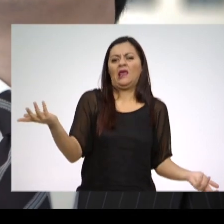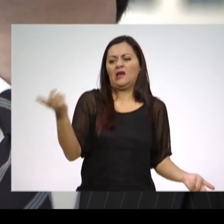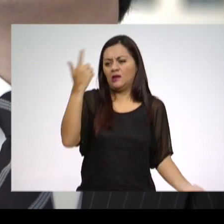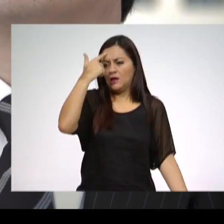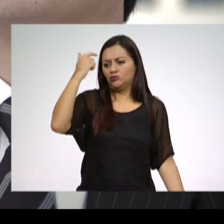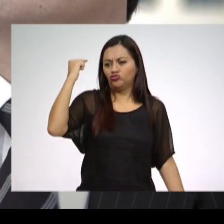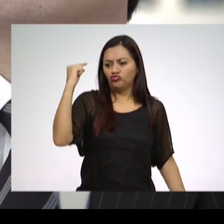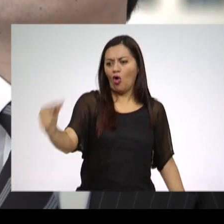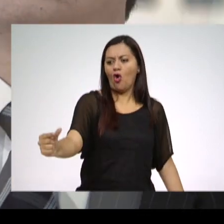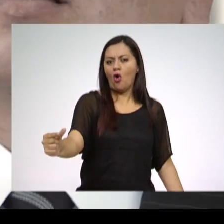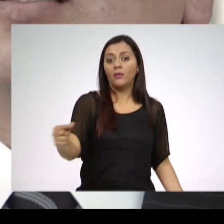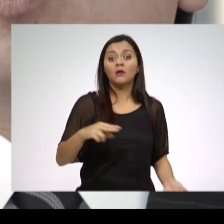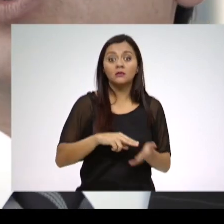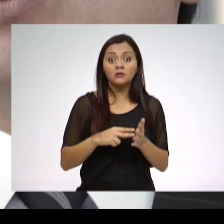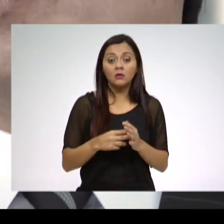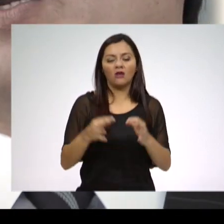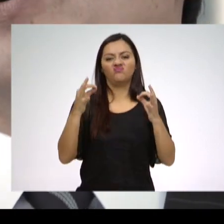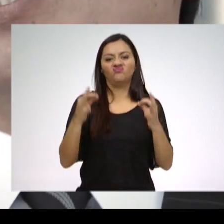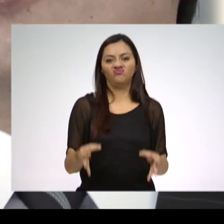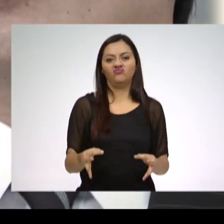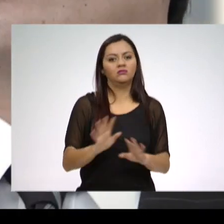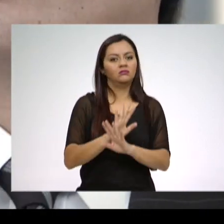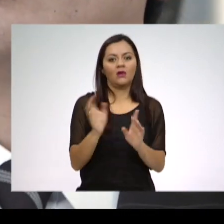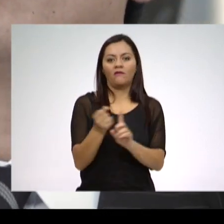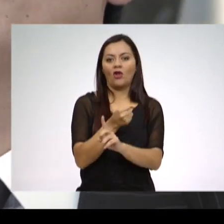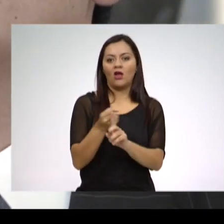van cargadas de una violencia. Y como se los he